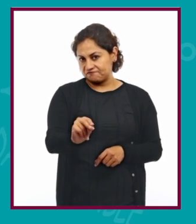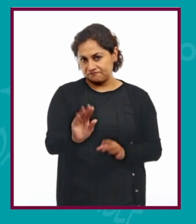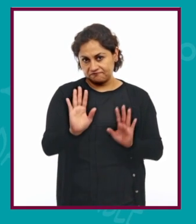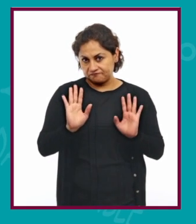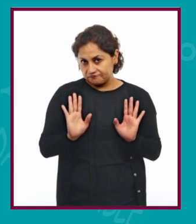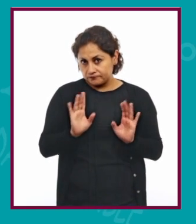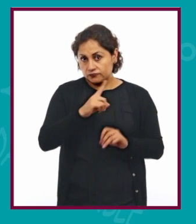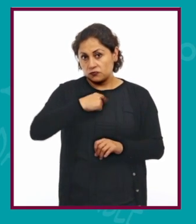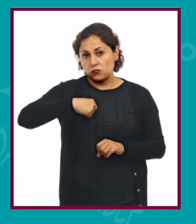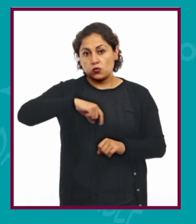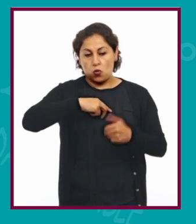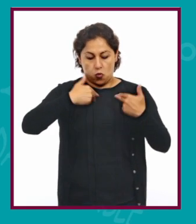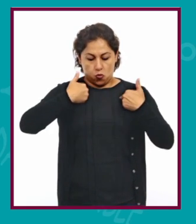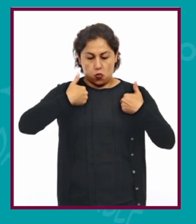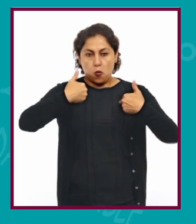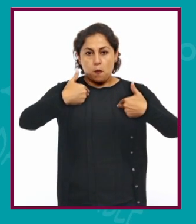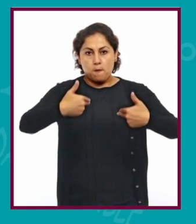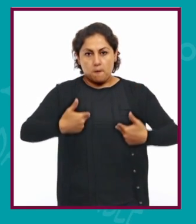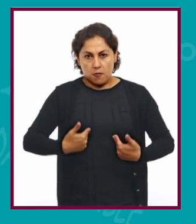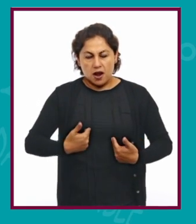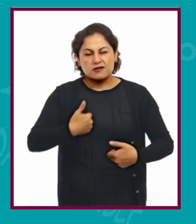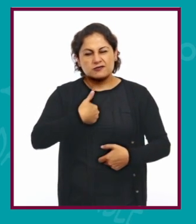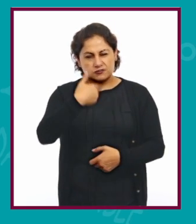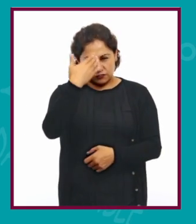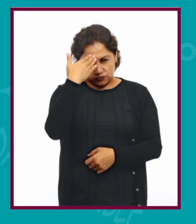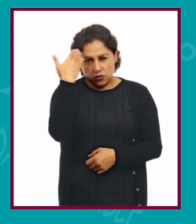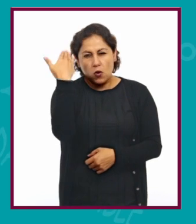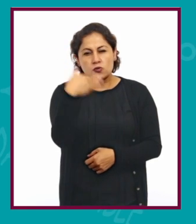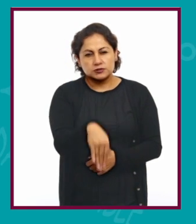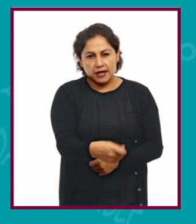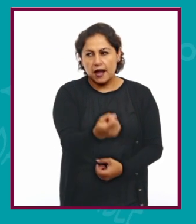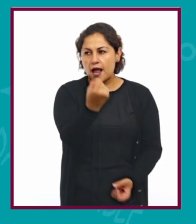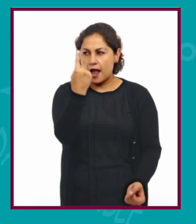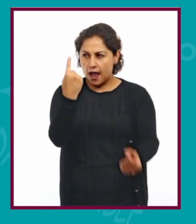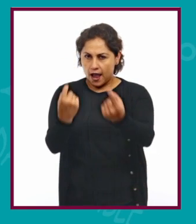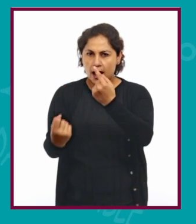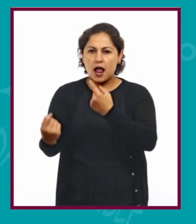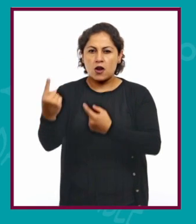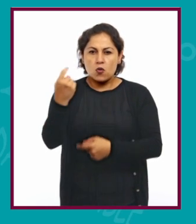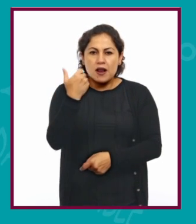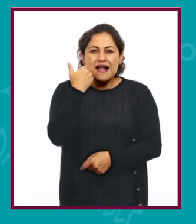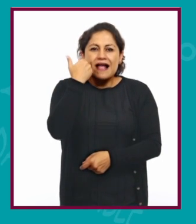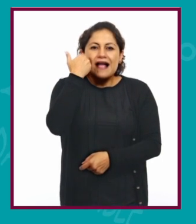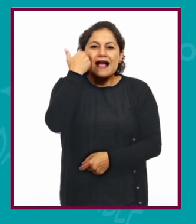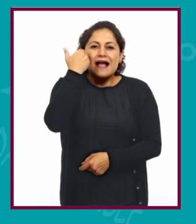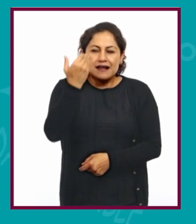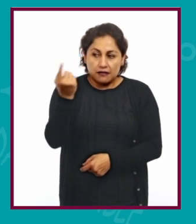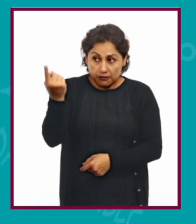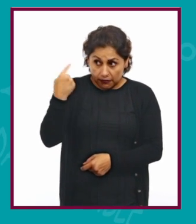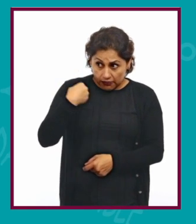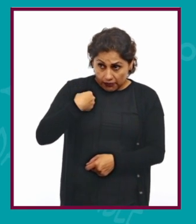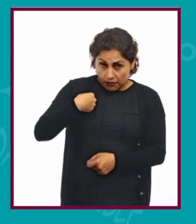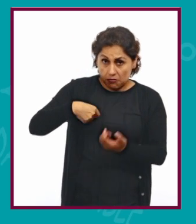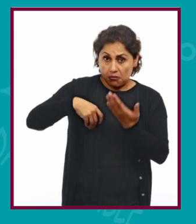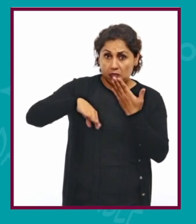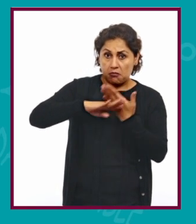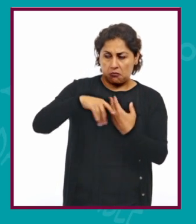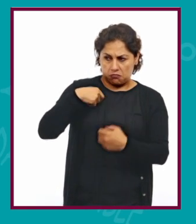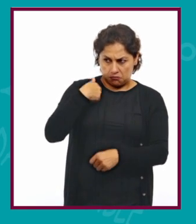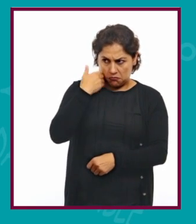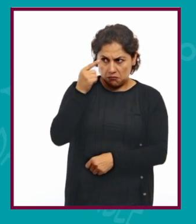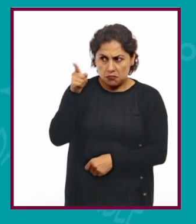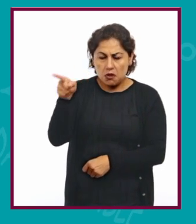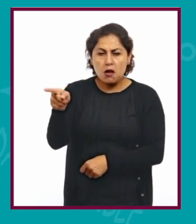No, por lo mismo, somos seres humanos. Sé que algunas situaciones, pues sí queremos ser crueles con esas personas que nos hacen